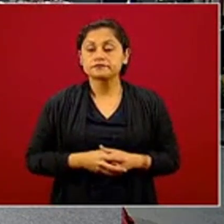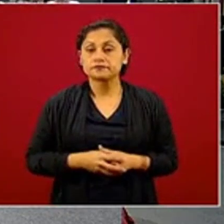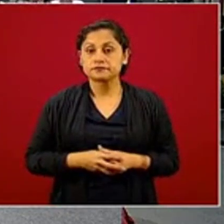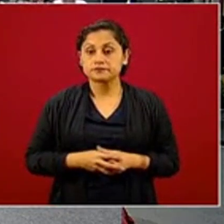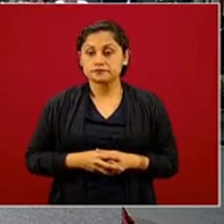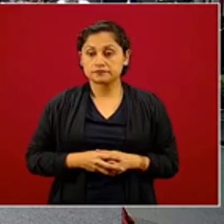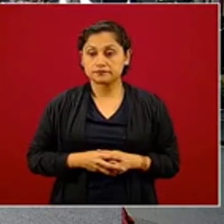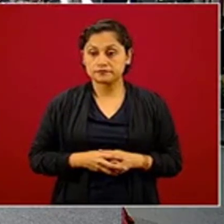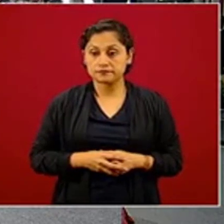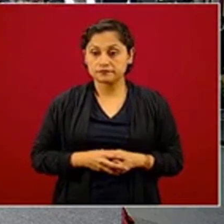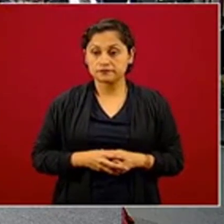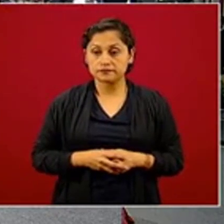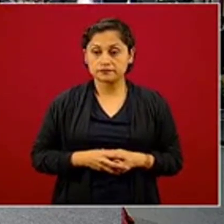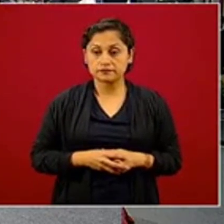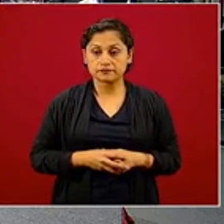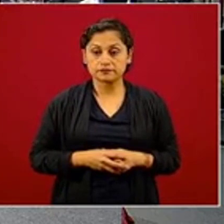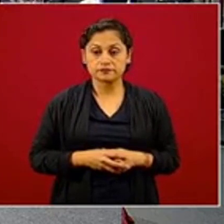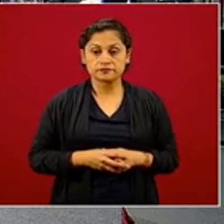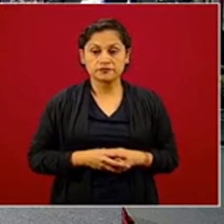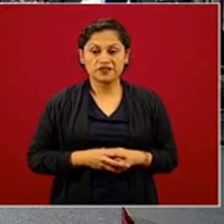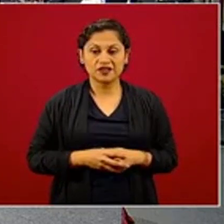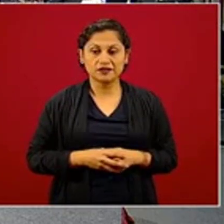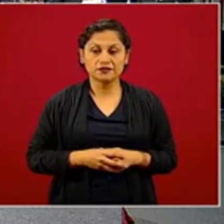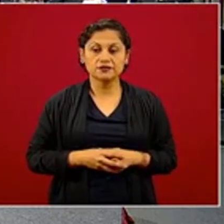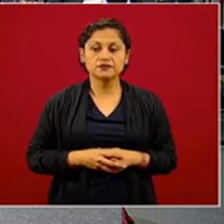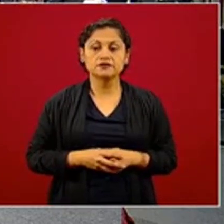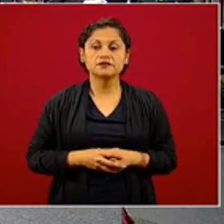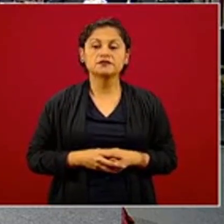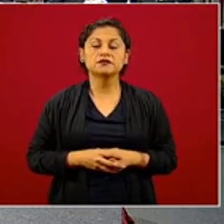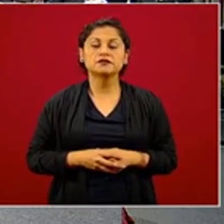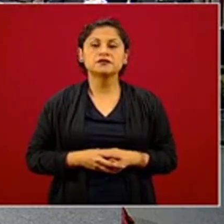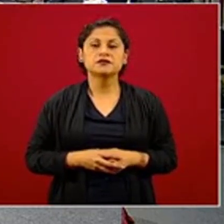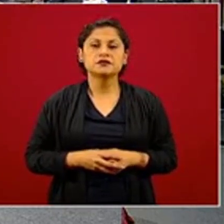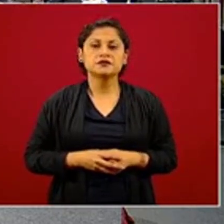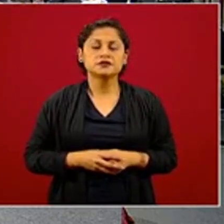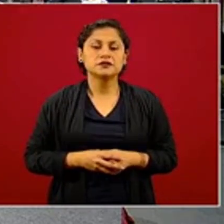sí, gracias, doctor Saturnino Reyes de Diario Locutor.